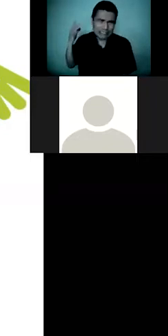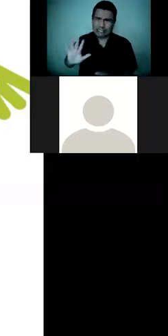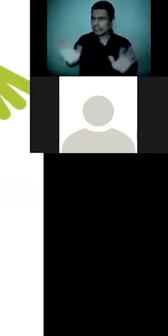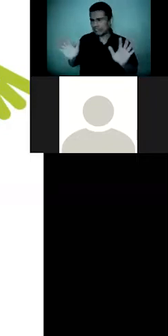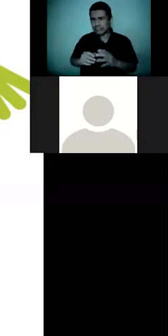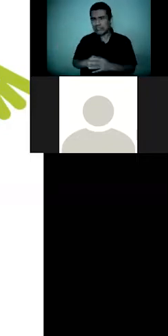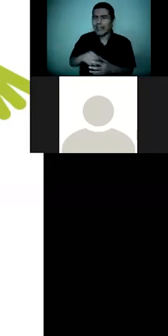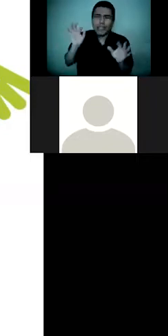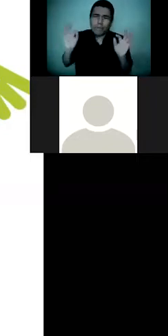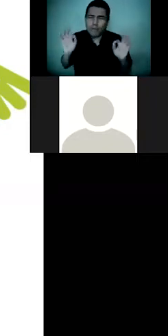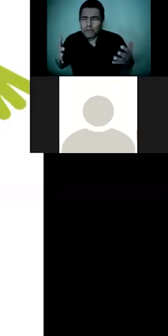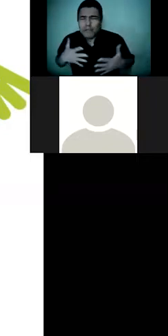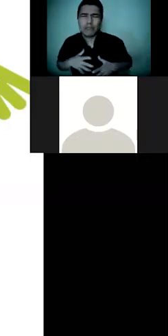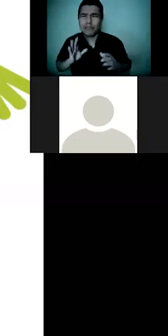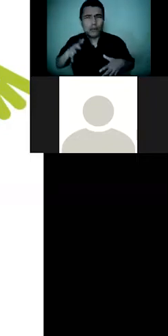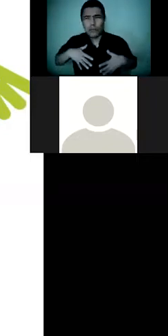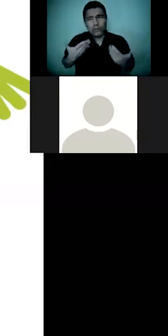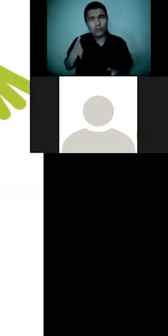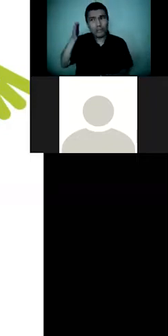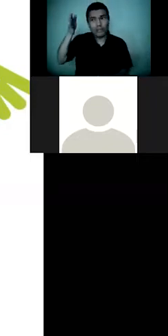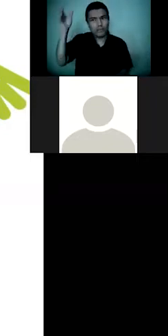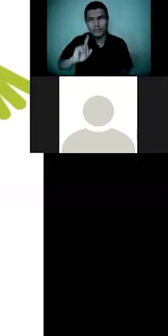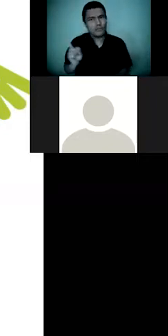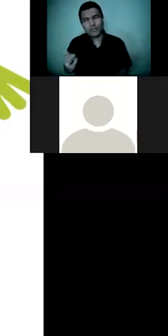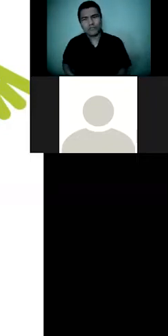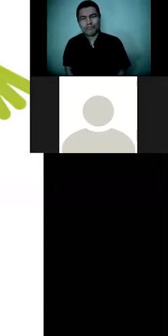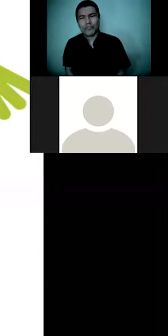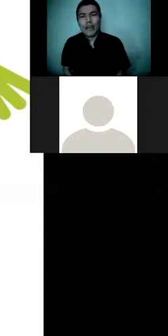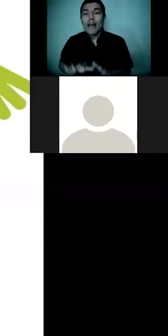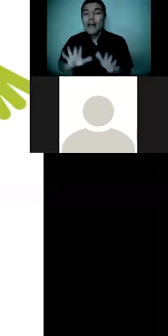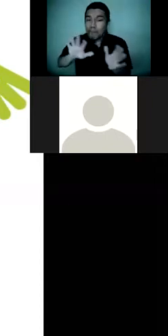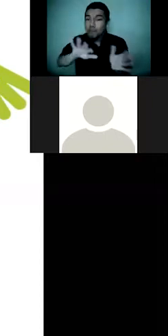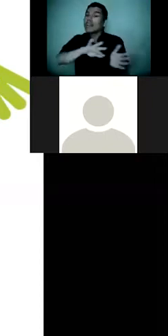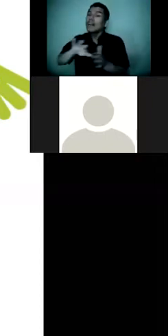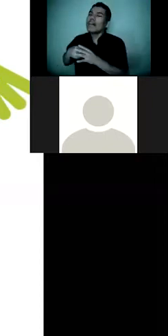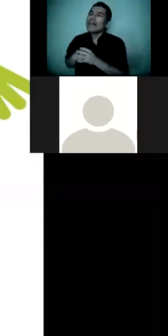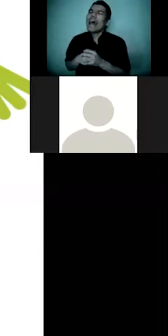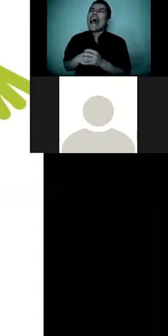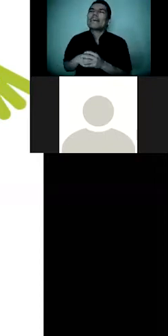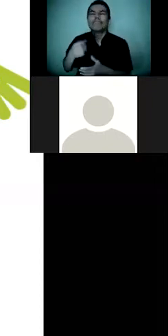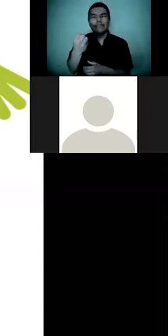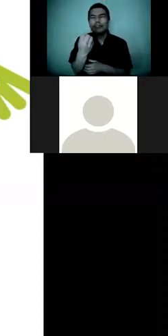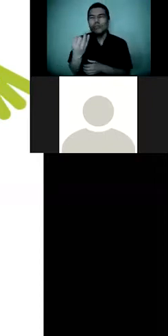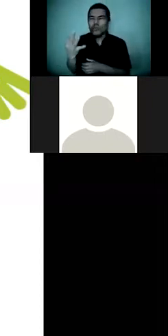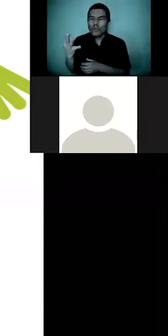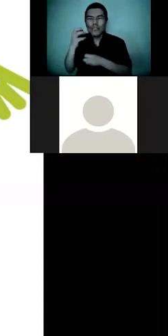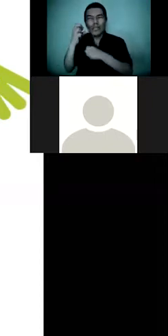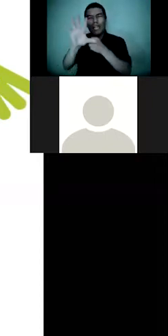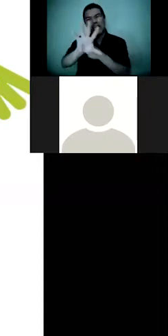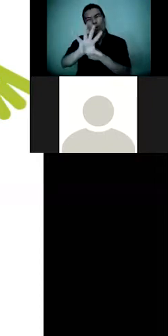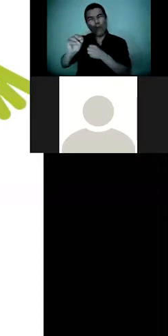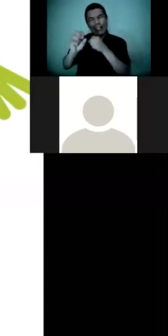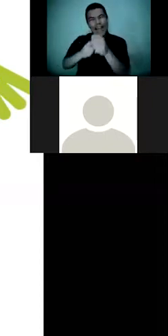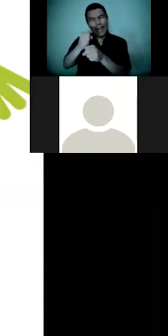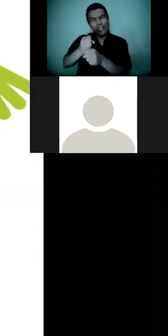Ay. El audífono sí, ¿no? Pero el implante no. El implante es muy invasivo. A mí me da nervios, no sé, en el futuro no creo. Pero ya, pasando